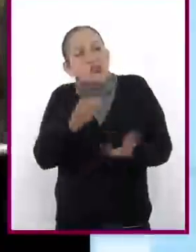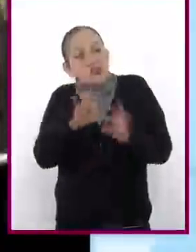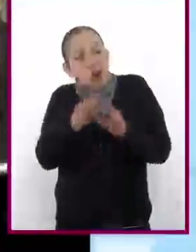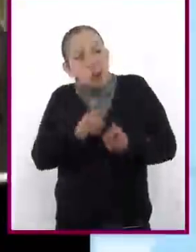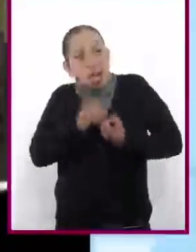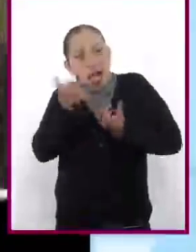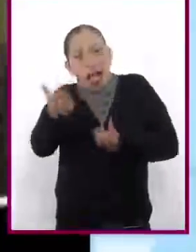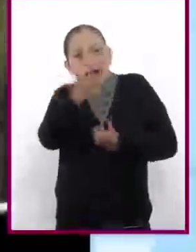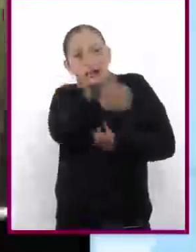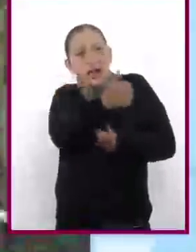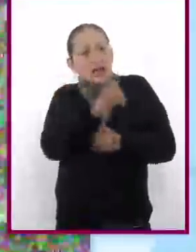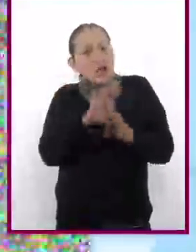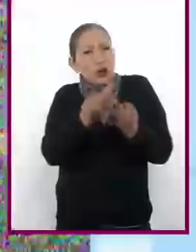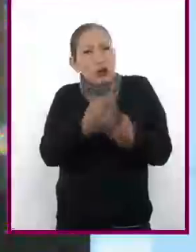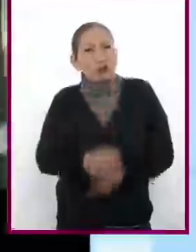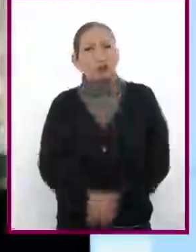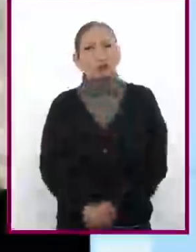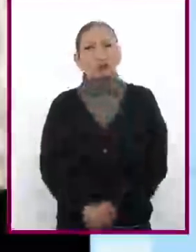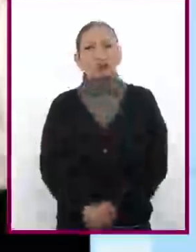que cada uno habla.